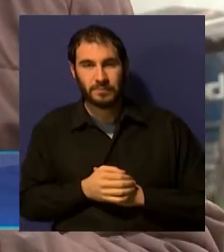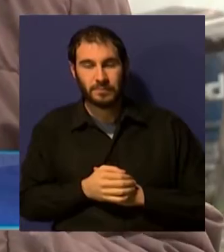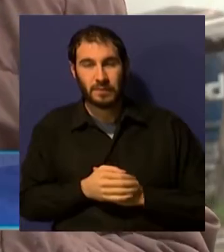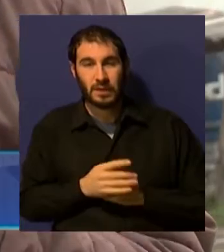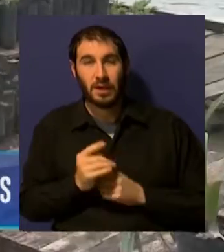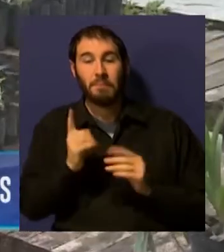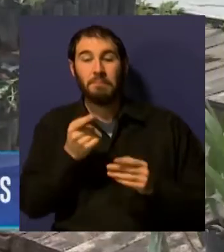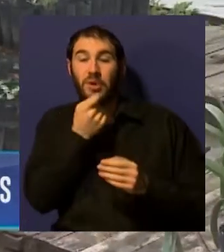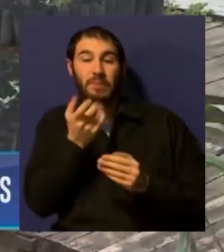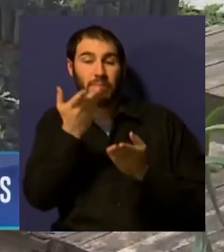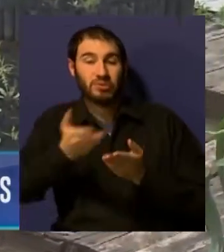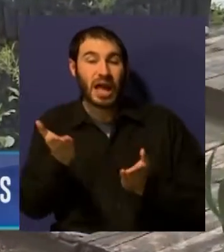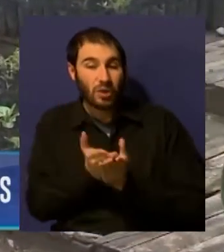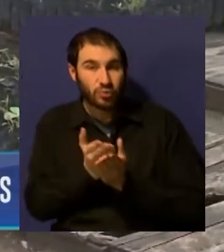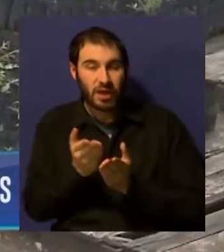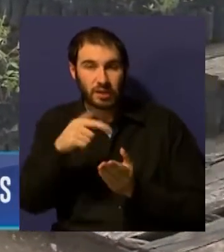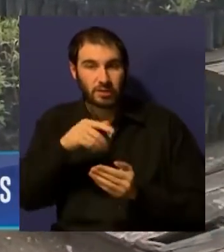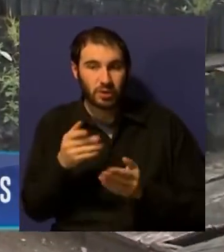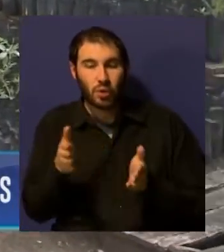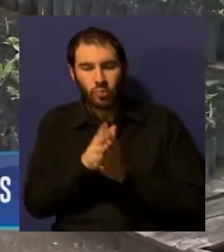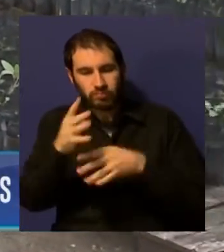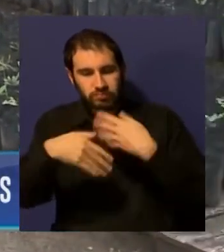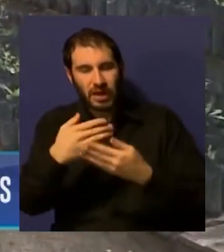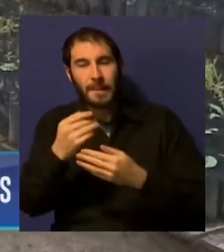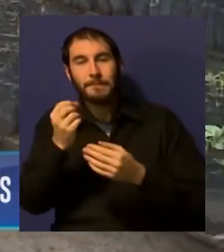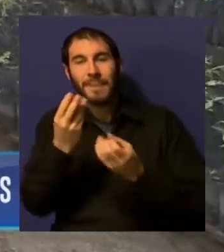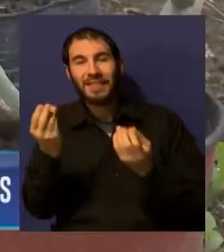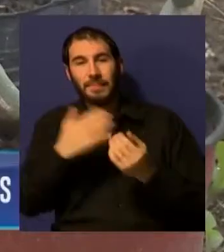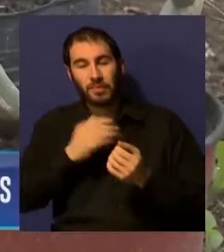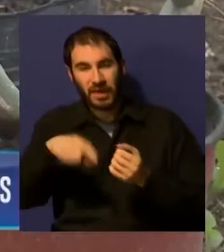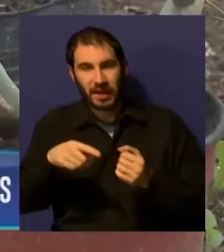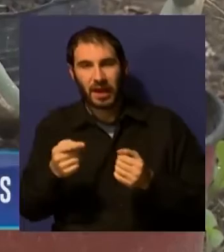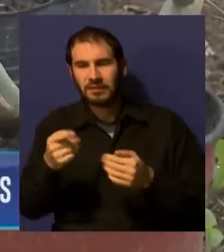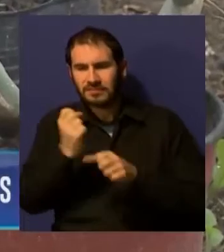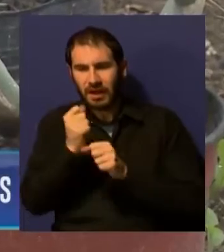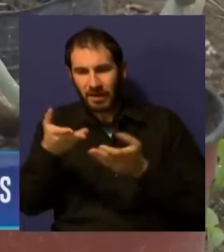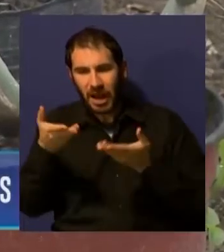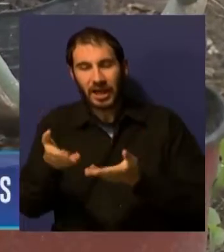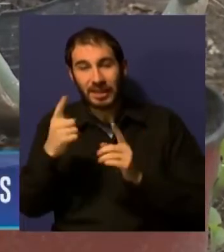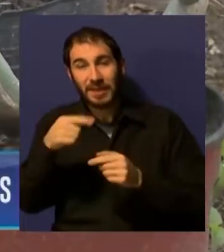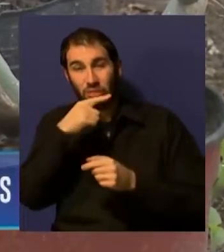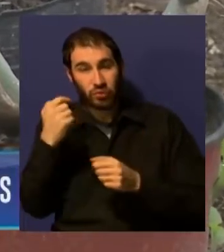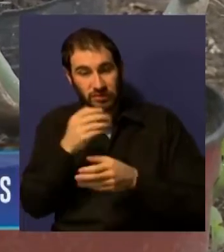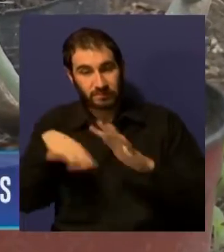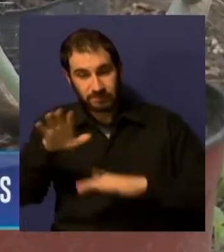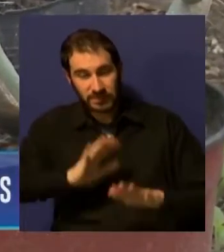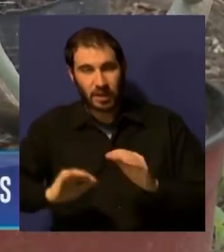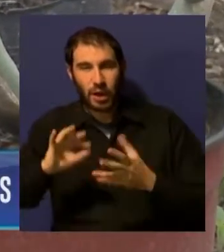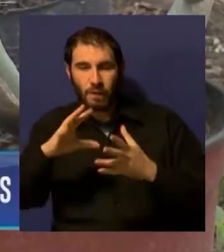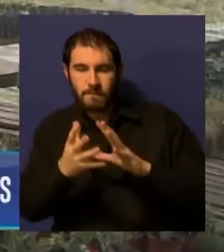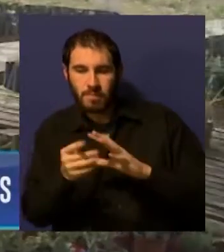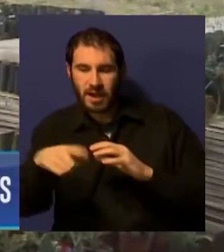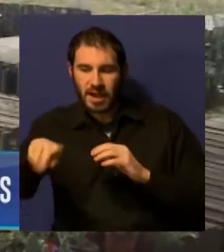los estudiantes conviven con la producción de plantas nativas, conviven con la producción de conservas y dulces, una manera de que ellos